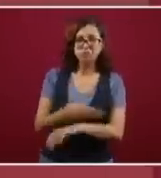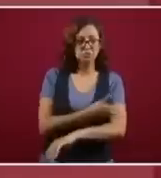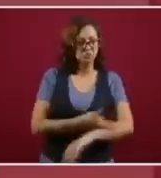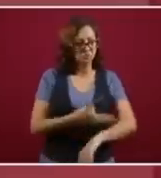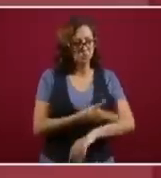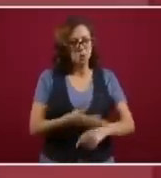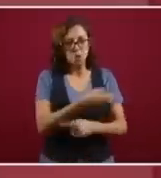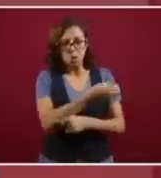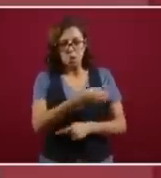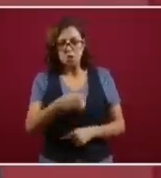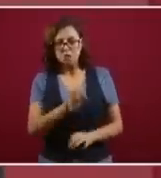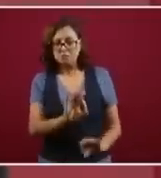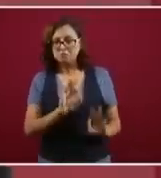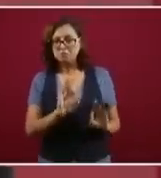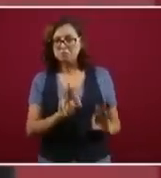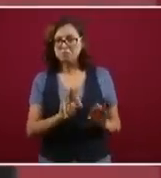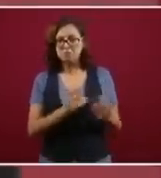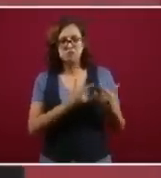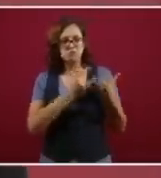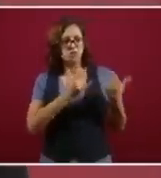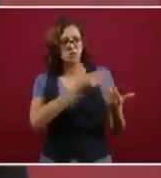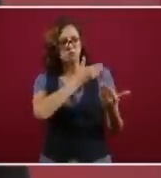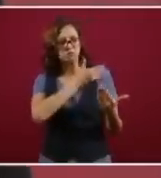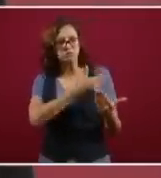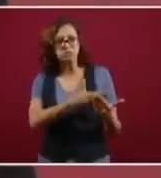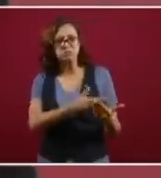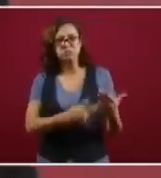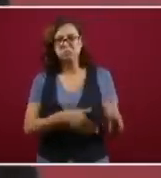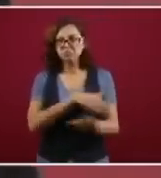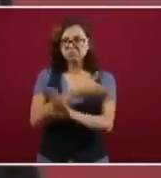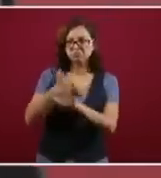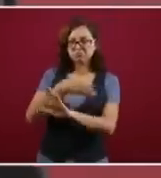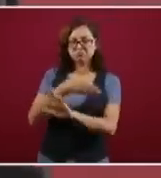No, ahora es una cosa